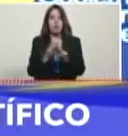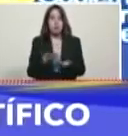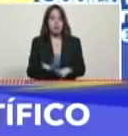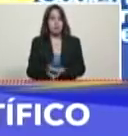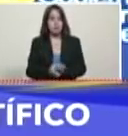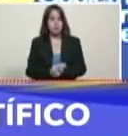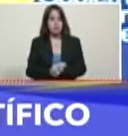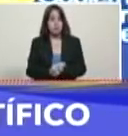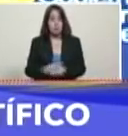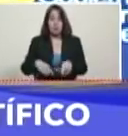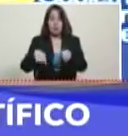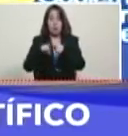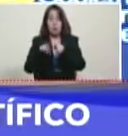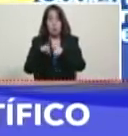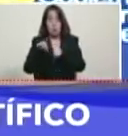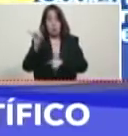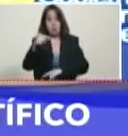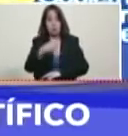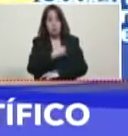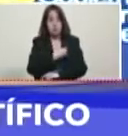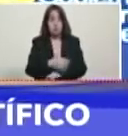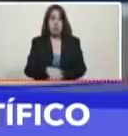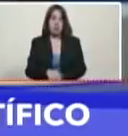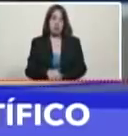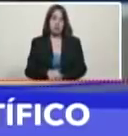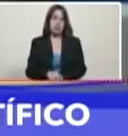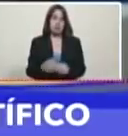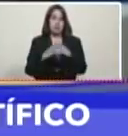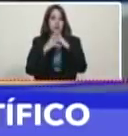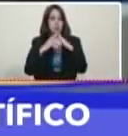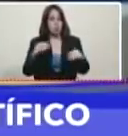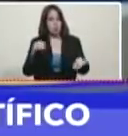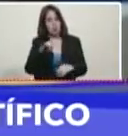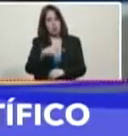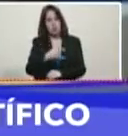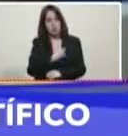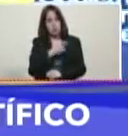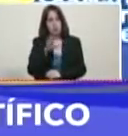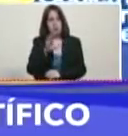Igual en las universidades, todas las universidades del país.